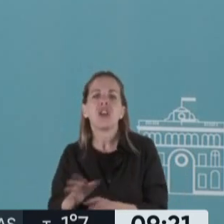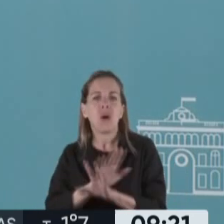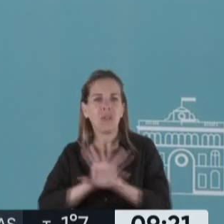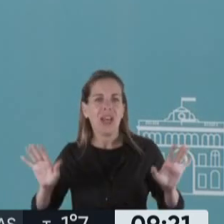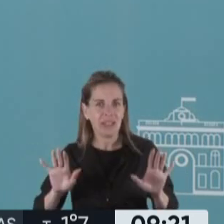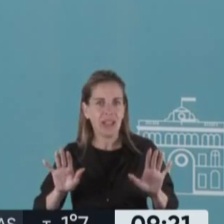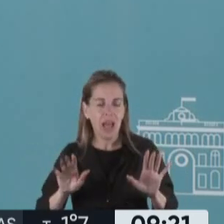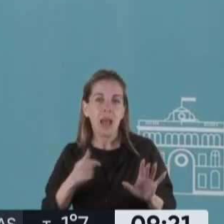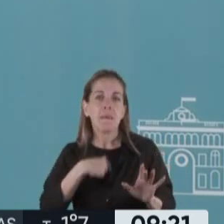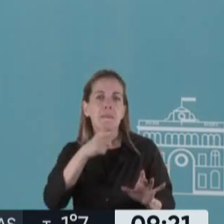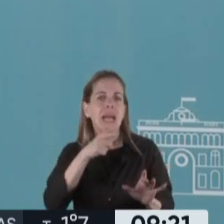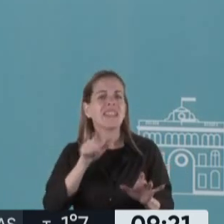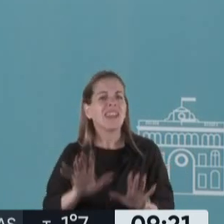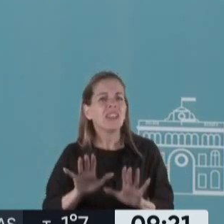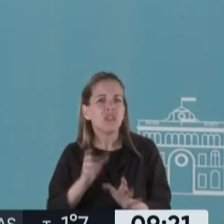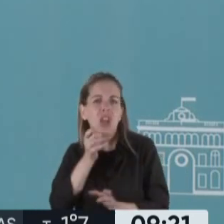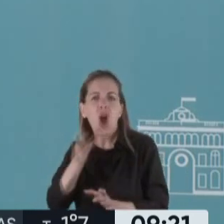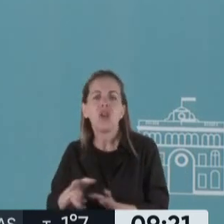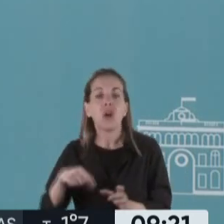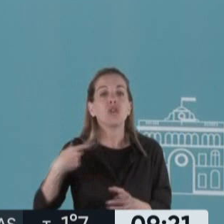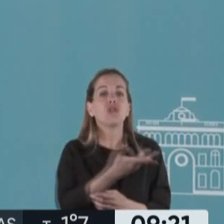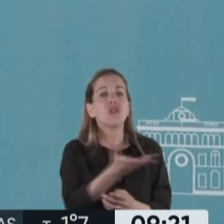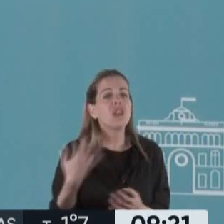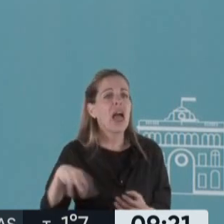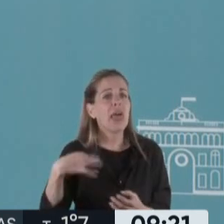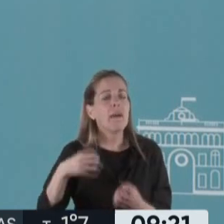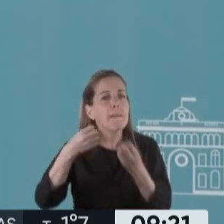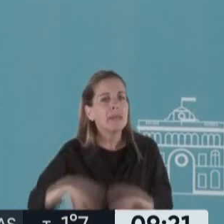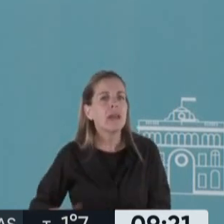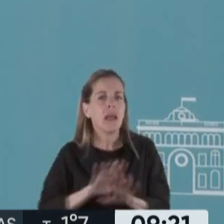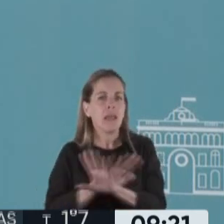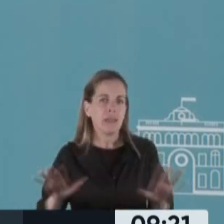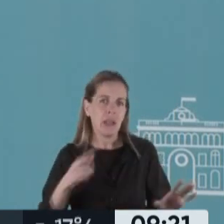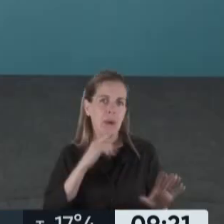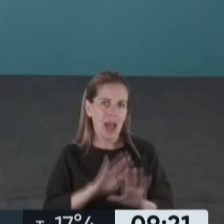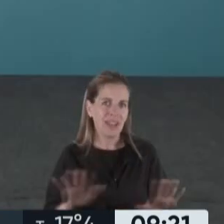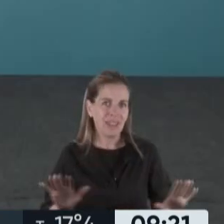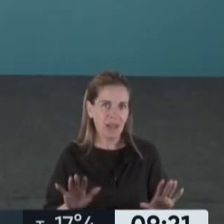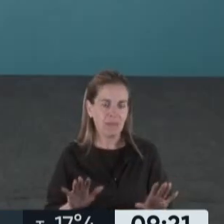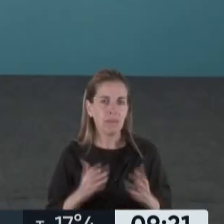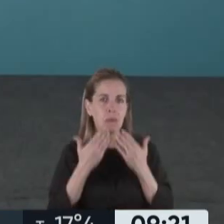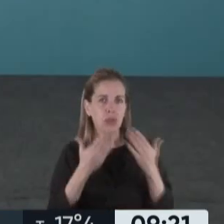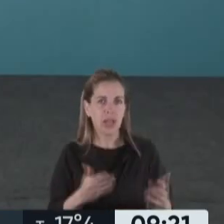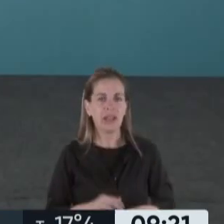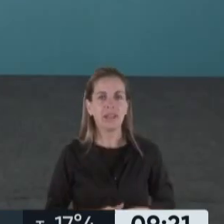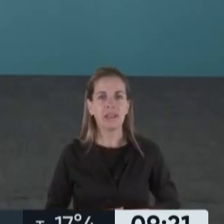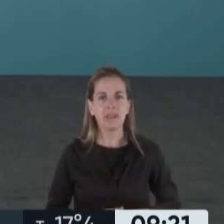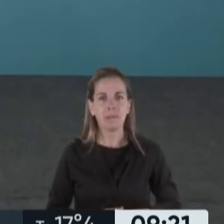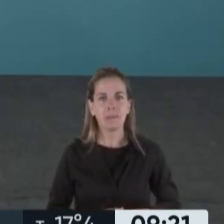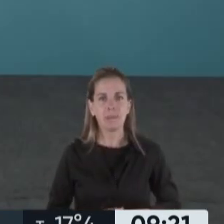intolerante, y me parece que eso es algo que esta sociedad tiene que empezar a practicar. Muchas gracias, Jaime. Gustavo